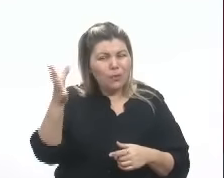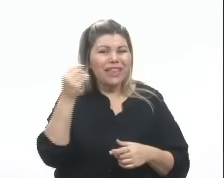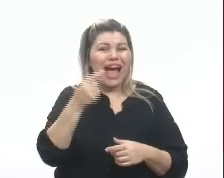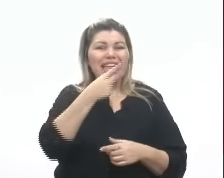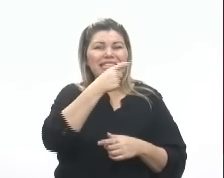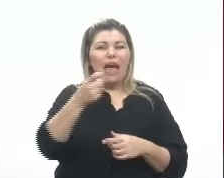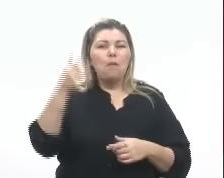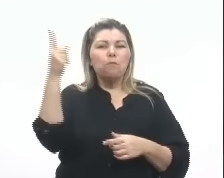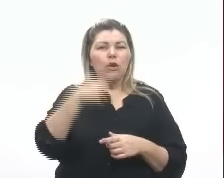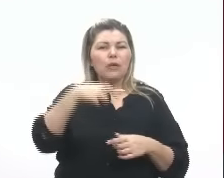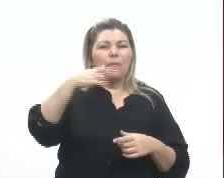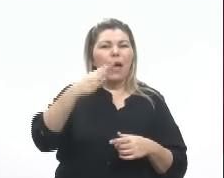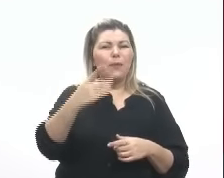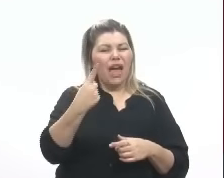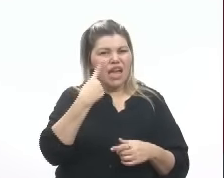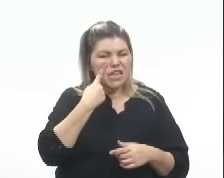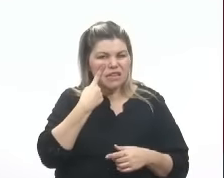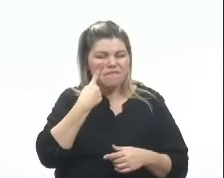PBI.